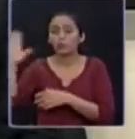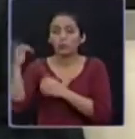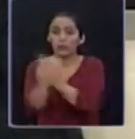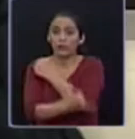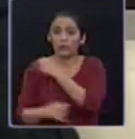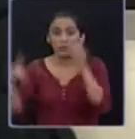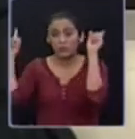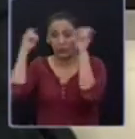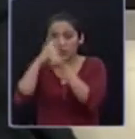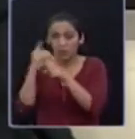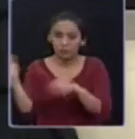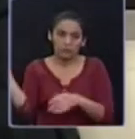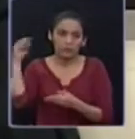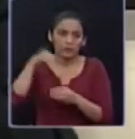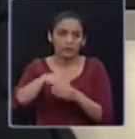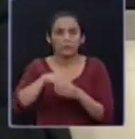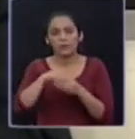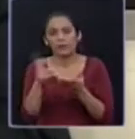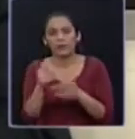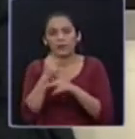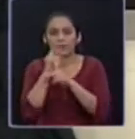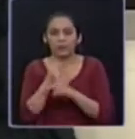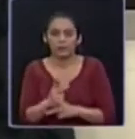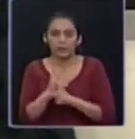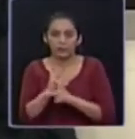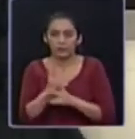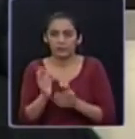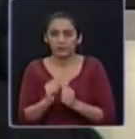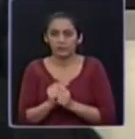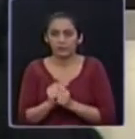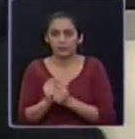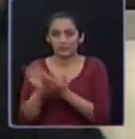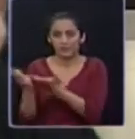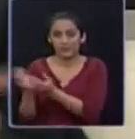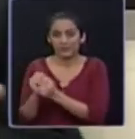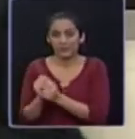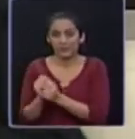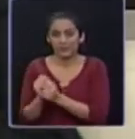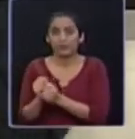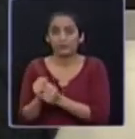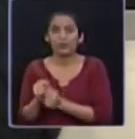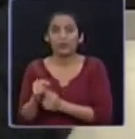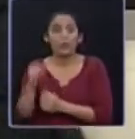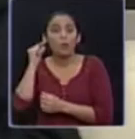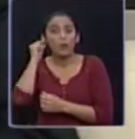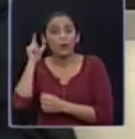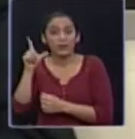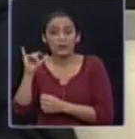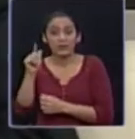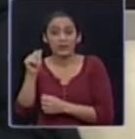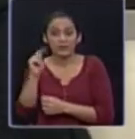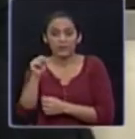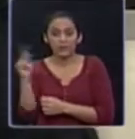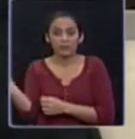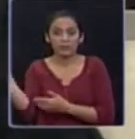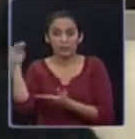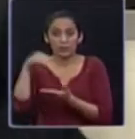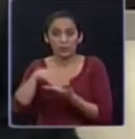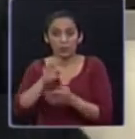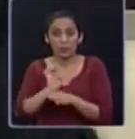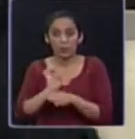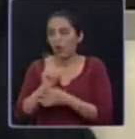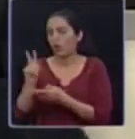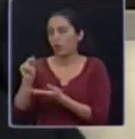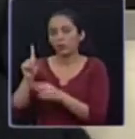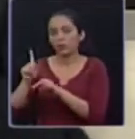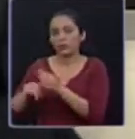usted tiene que registrar la entrada. La señora Tintori no registró la entrada, no se le dejó ingresar al país. De hecho,